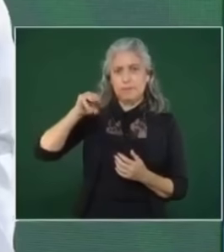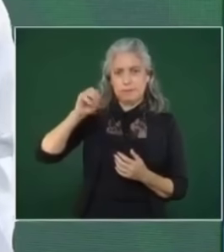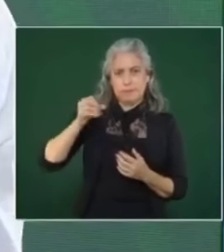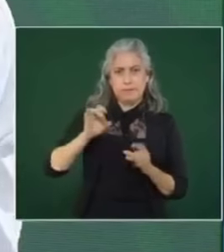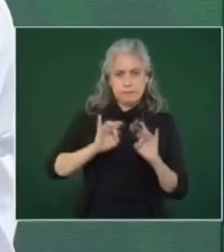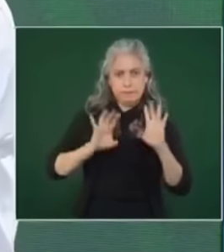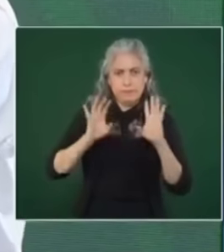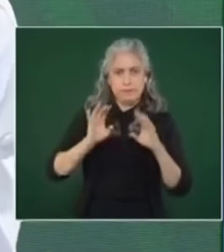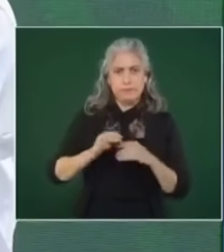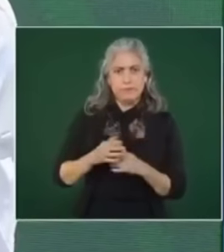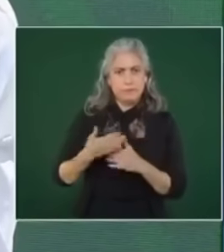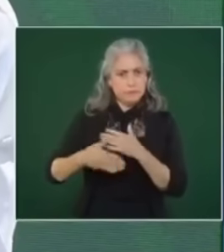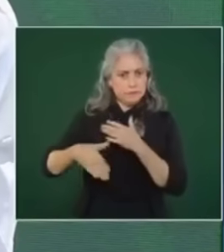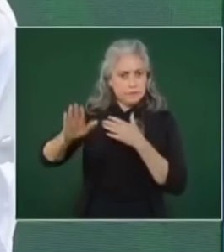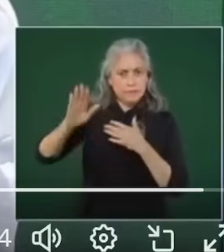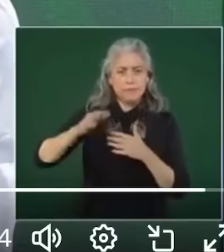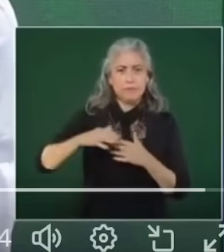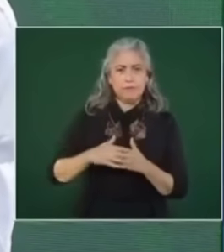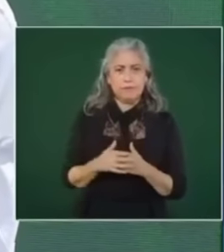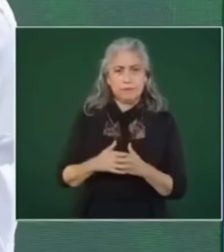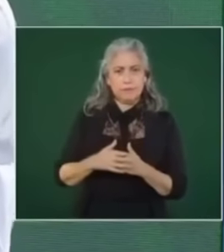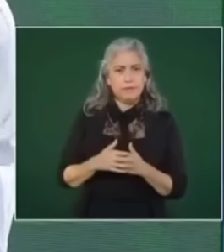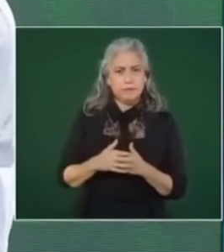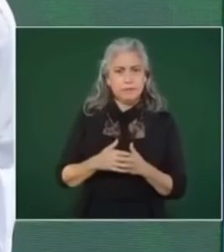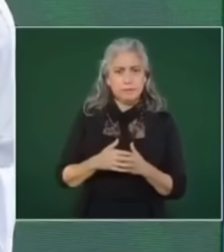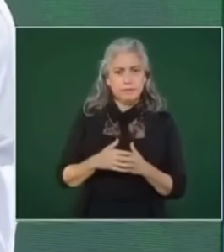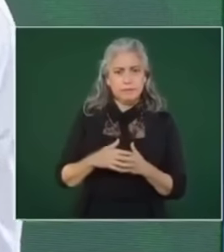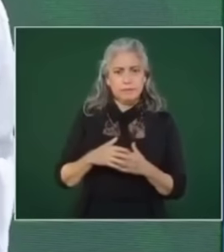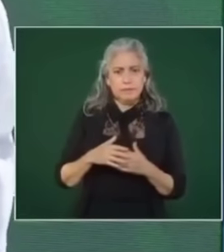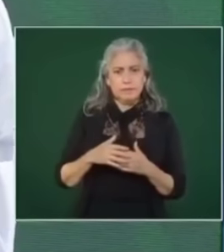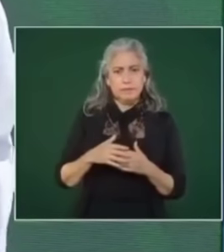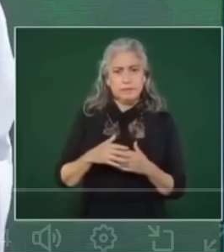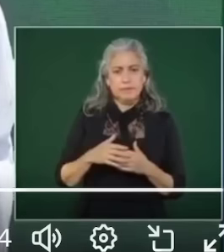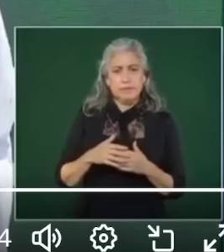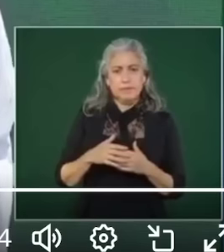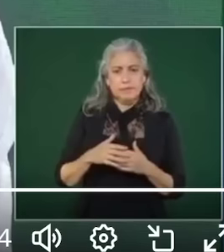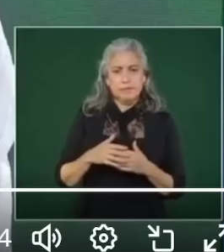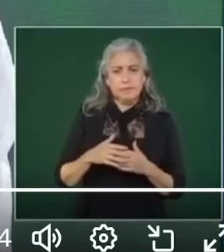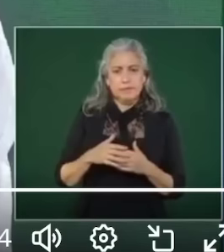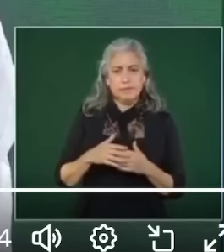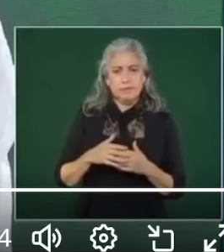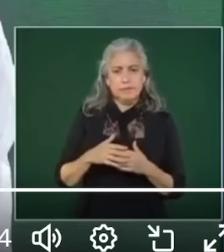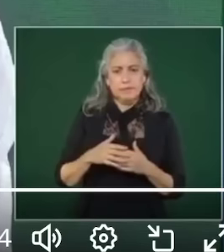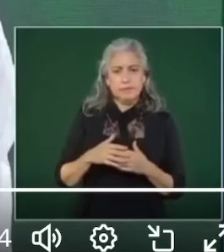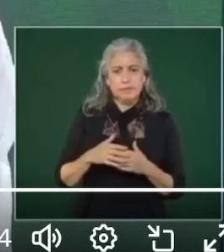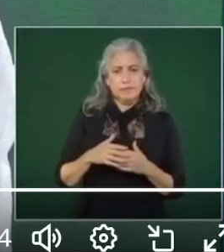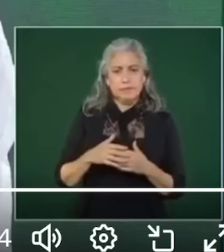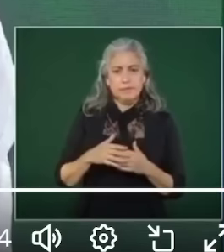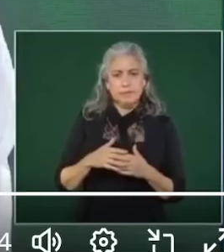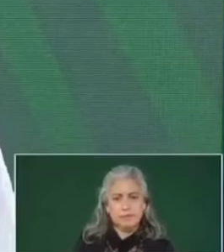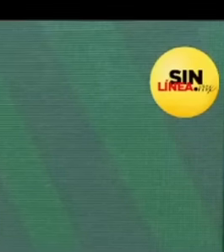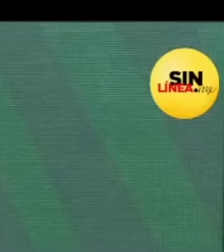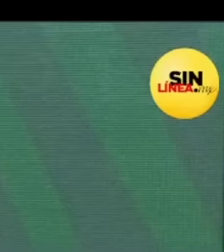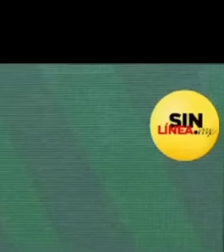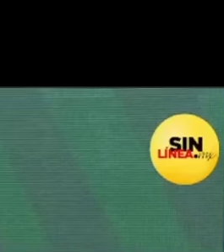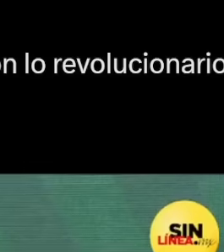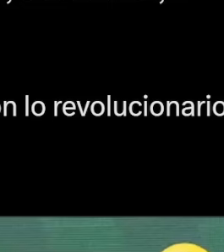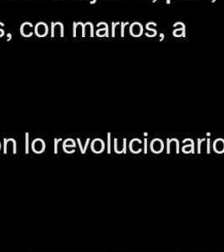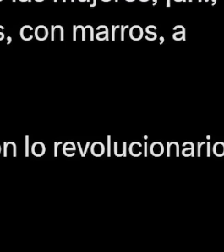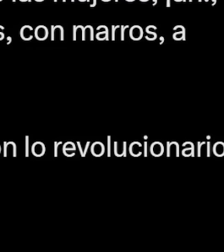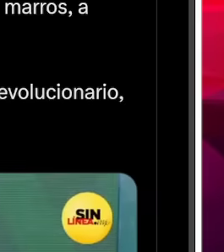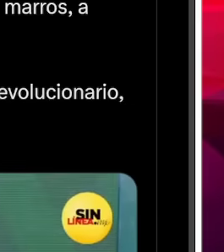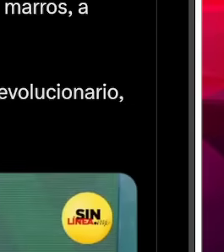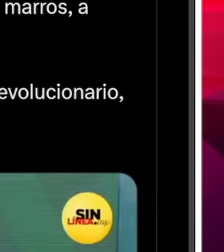que en una fase enarboló la bandera anarquista. Pues es lo que menciona